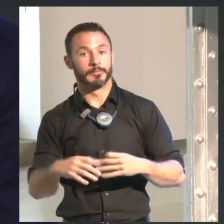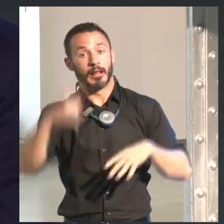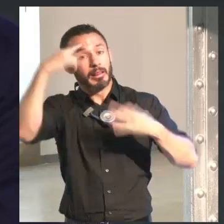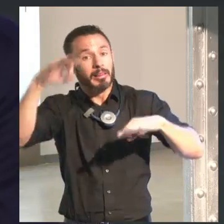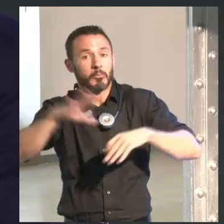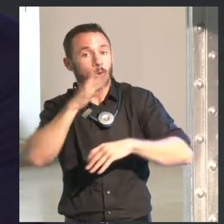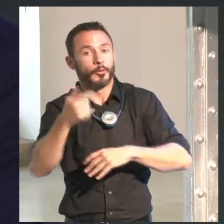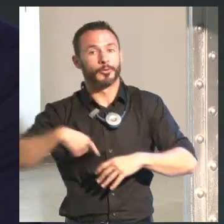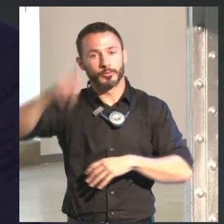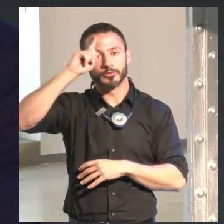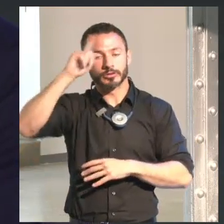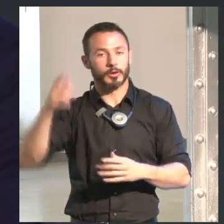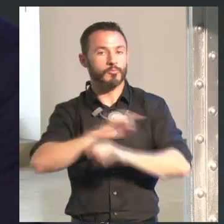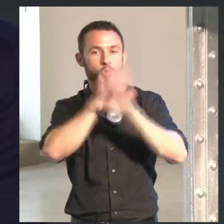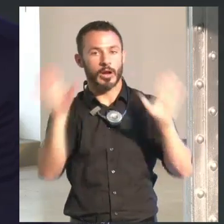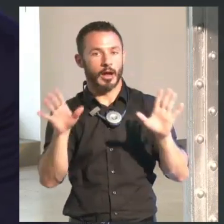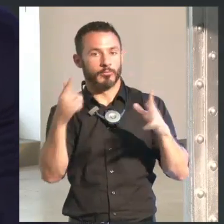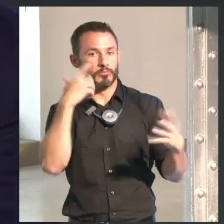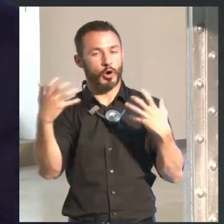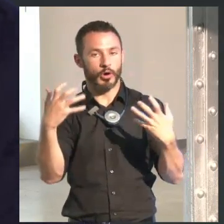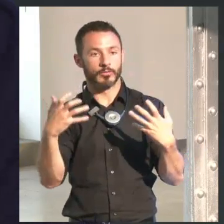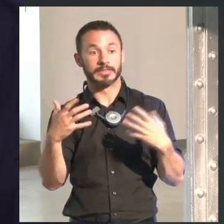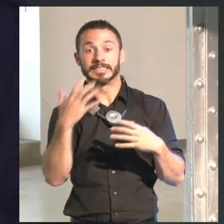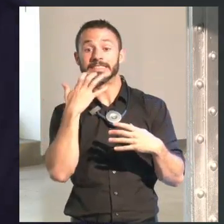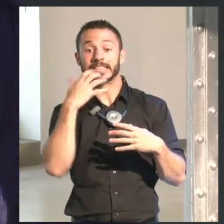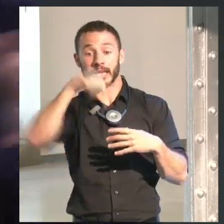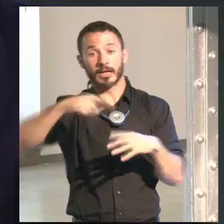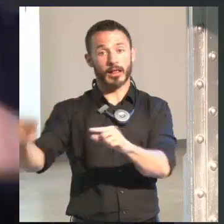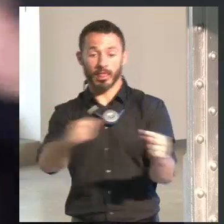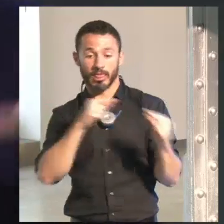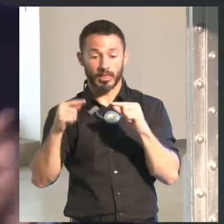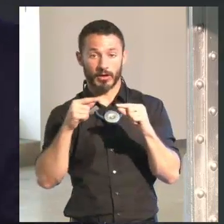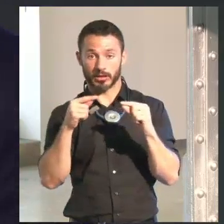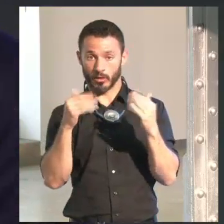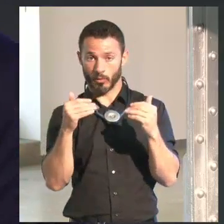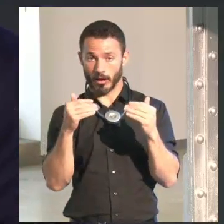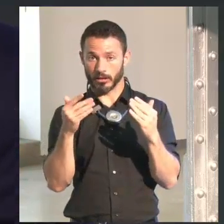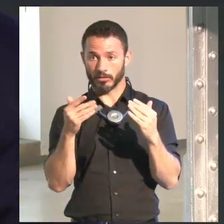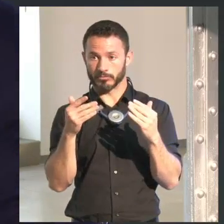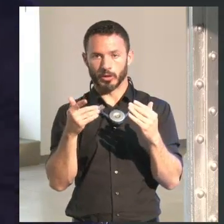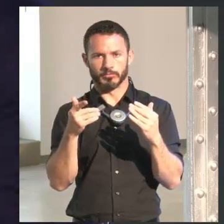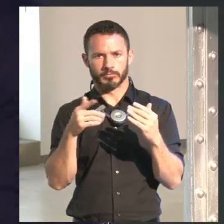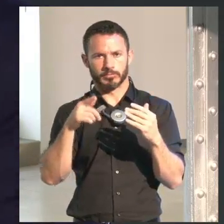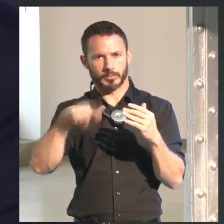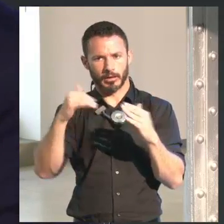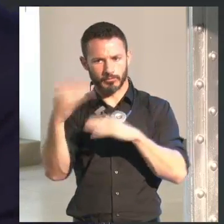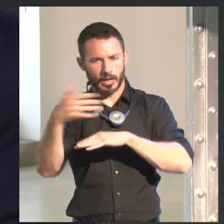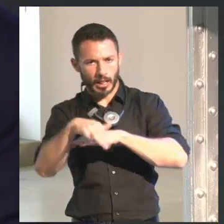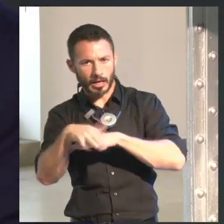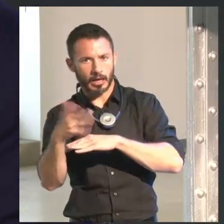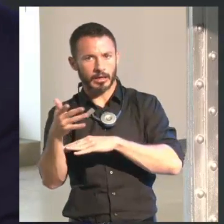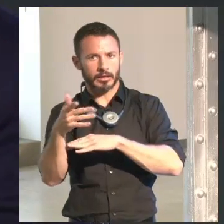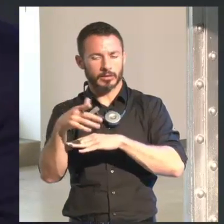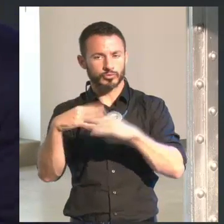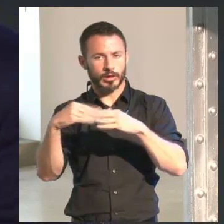está claro pero es evidente que si el debate no está fuera de aquí, no está en la calle, es porque no